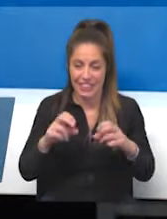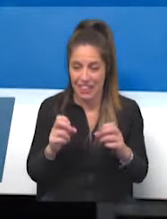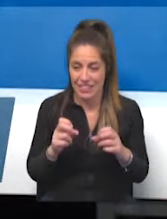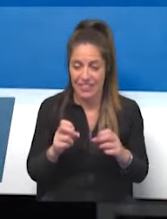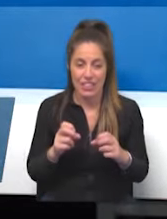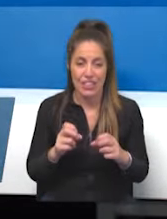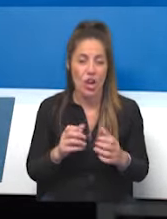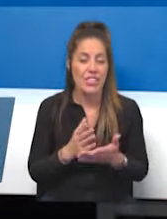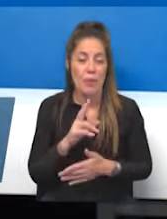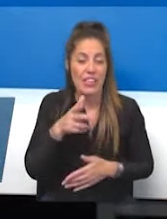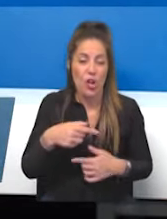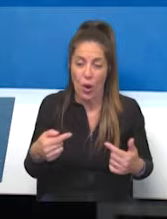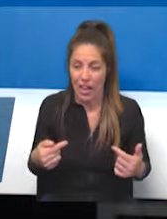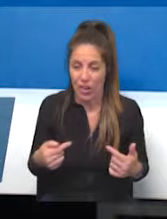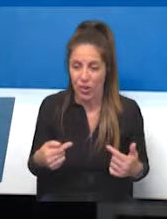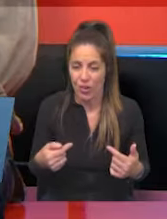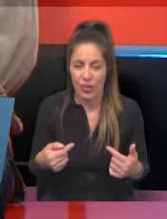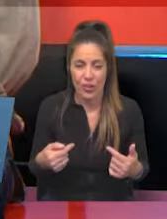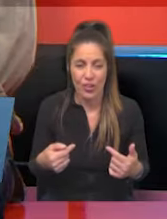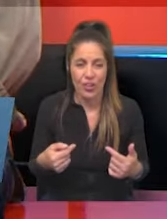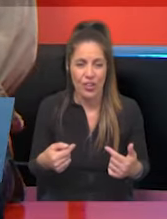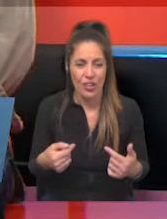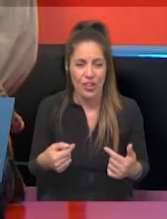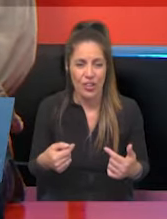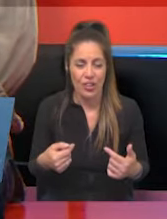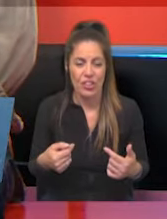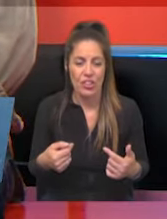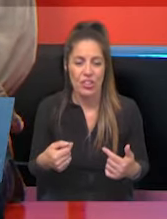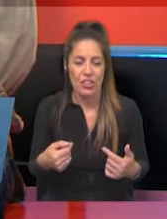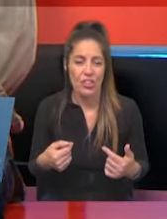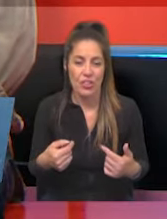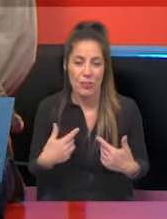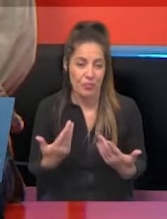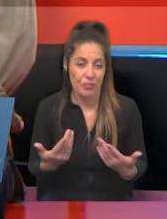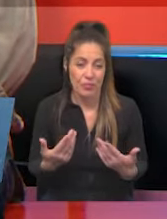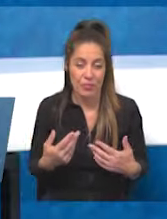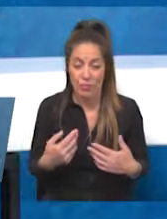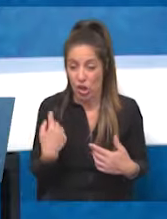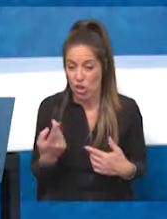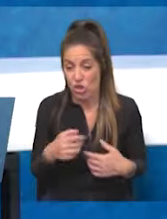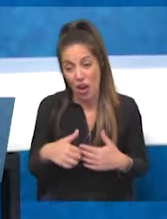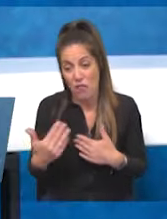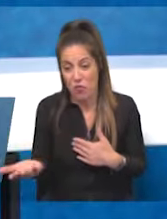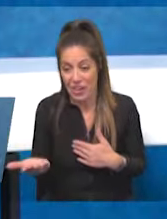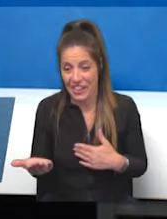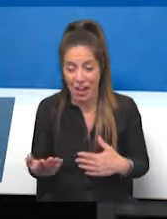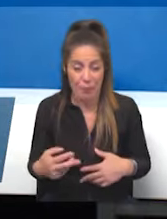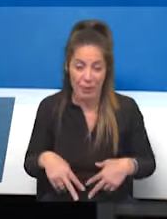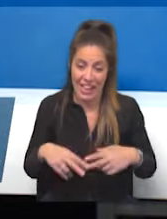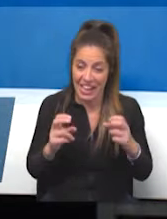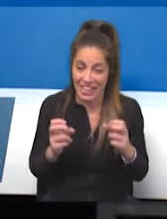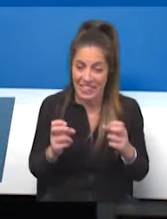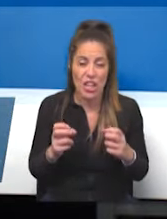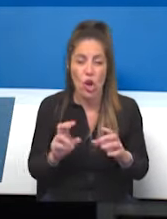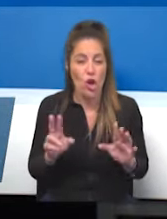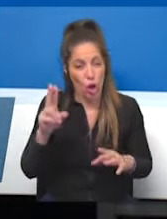digo algo Daniel no solamente no solamente por el estamos afuera No solamente por el el